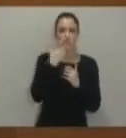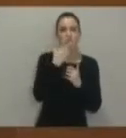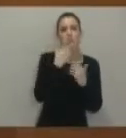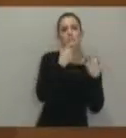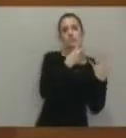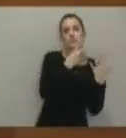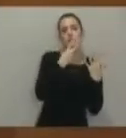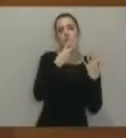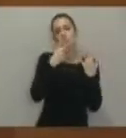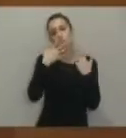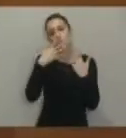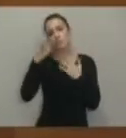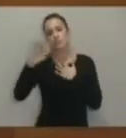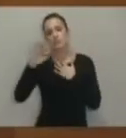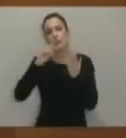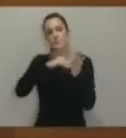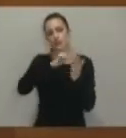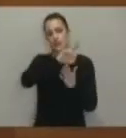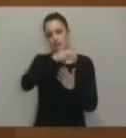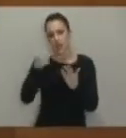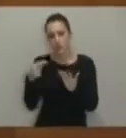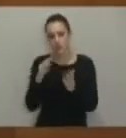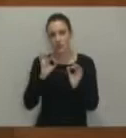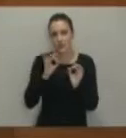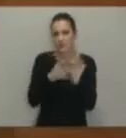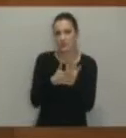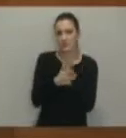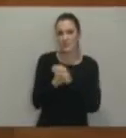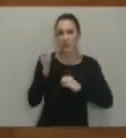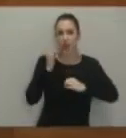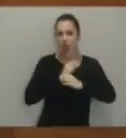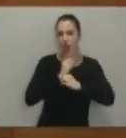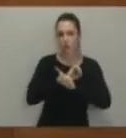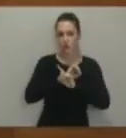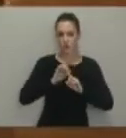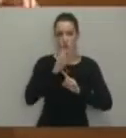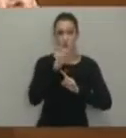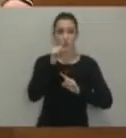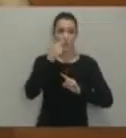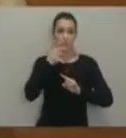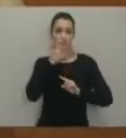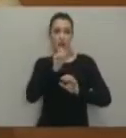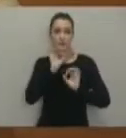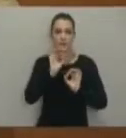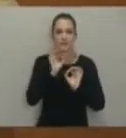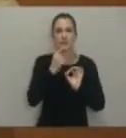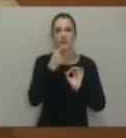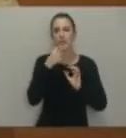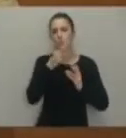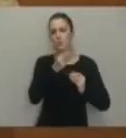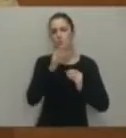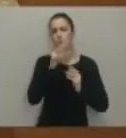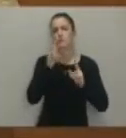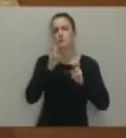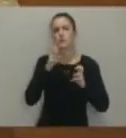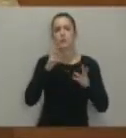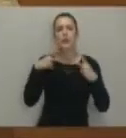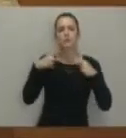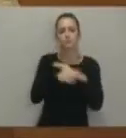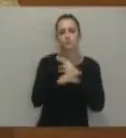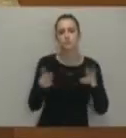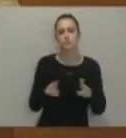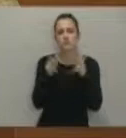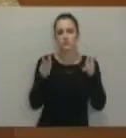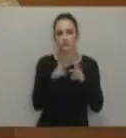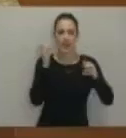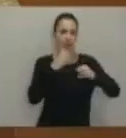tampoco ni siquiera ahorro, esa palabra que se ha utilizado en muchos casos para los recortes sociales. No hay ahorro, lo que hay es una